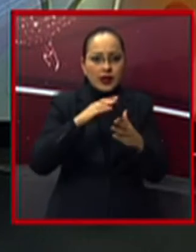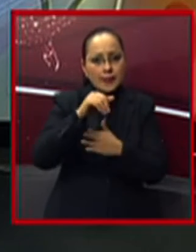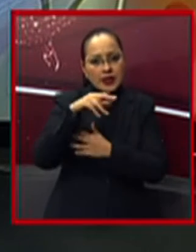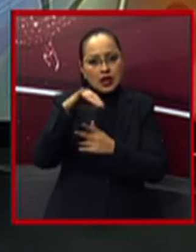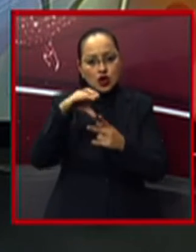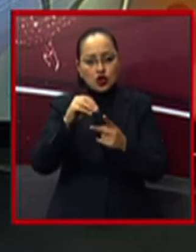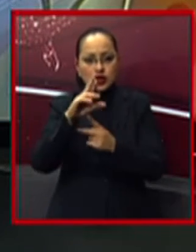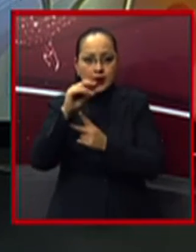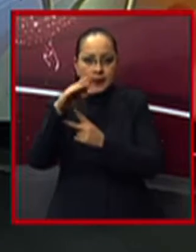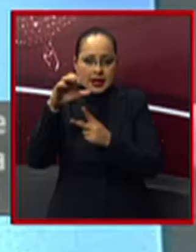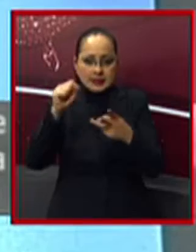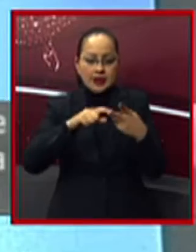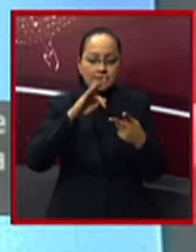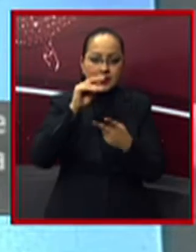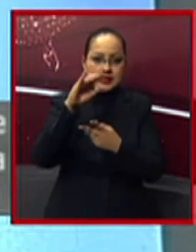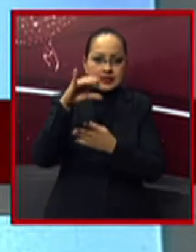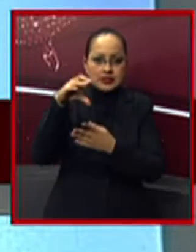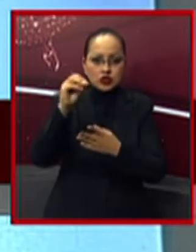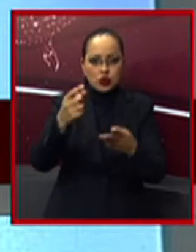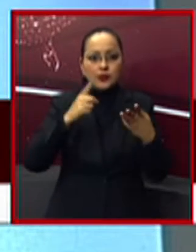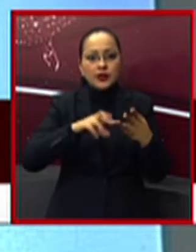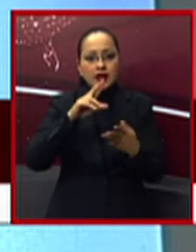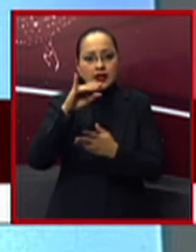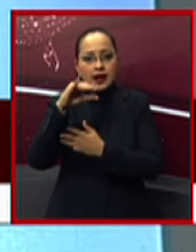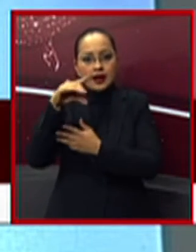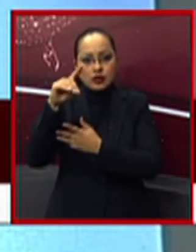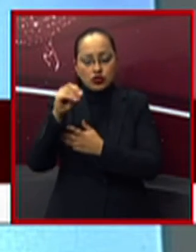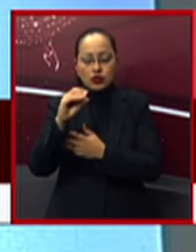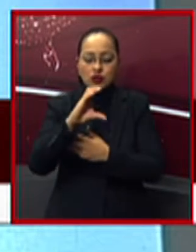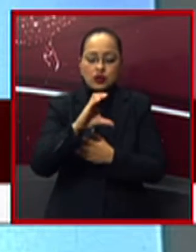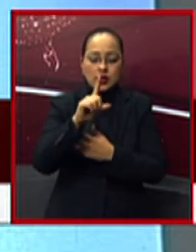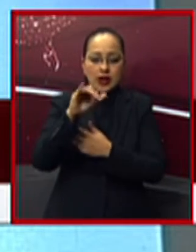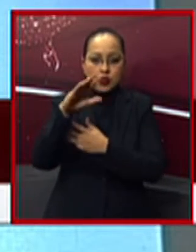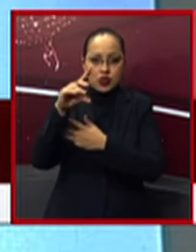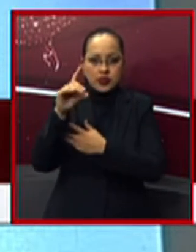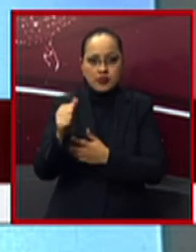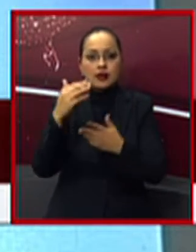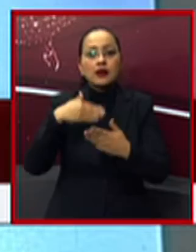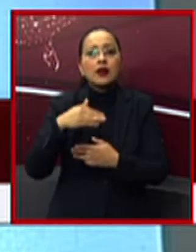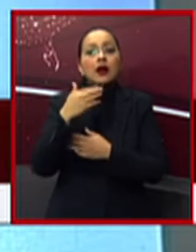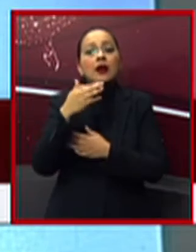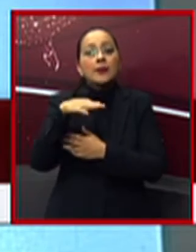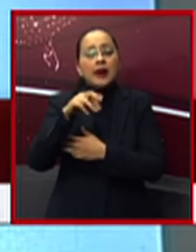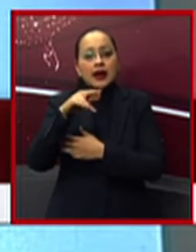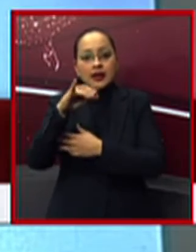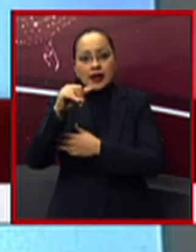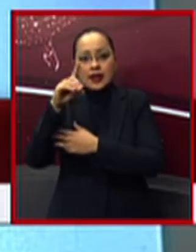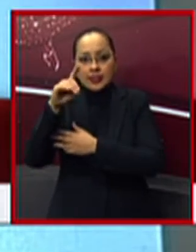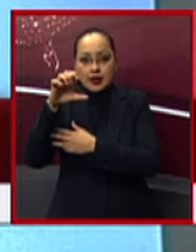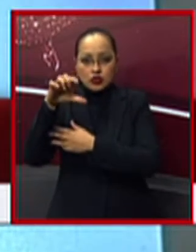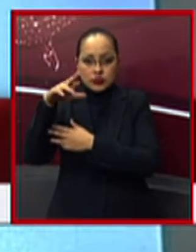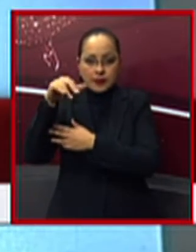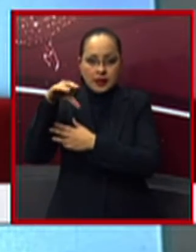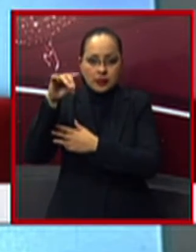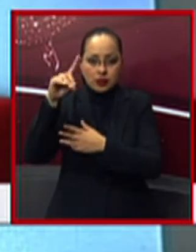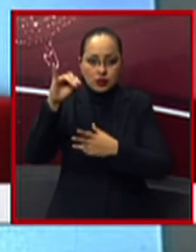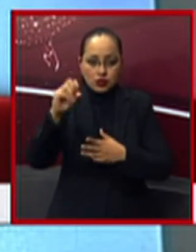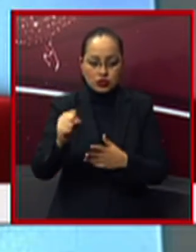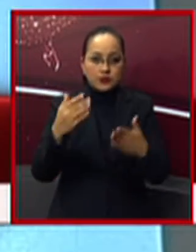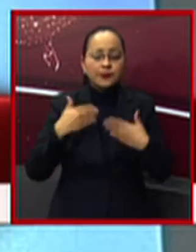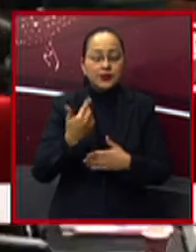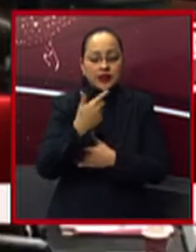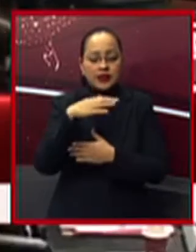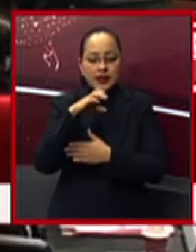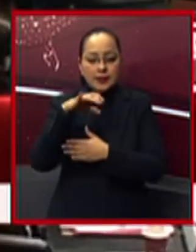Rabasa, Francisco de la Torre Galindo, Ricardo Santana, Claudia Franco Hijuelos, María de los Remedios Gómez Arnao, Gemi